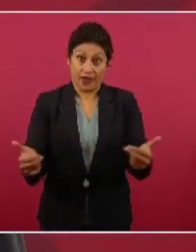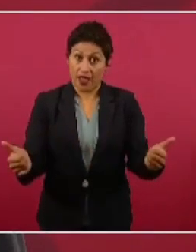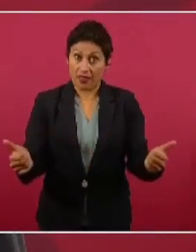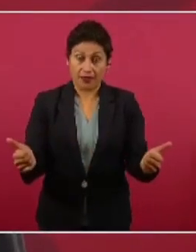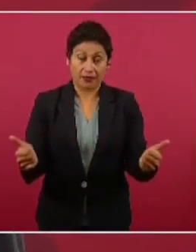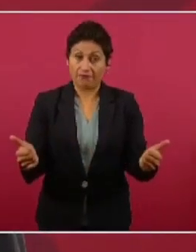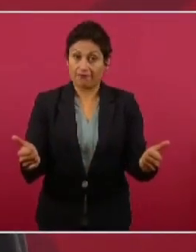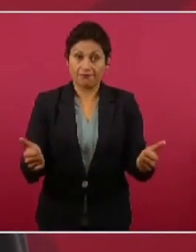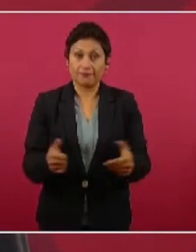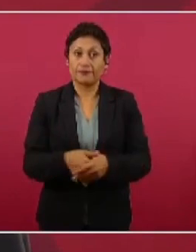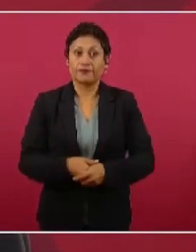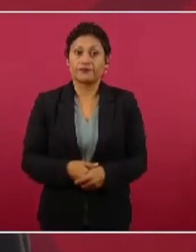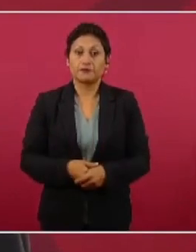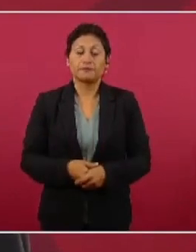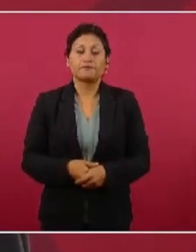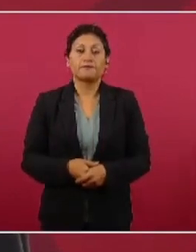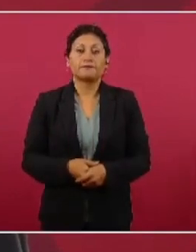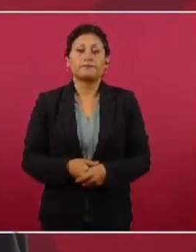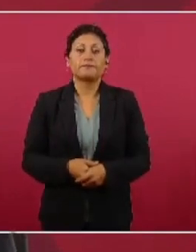para nadie, cero